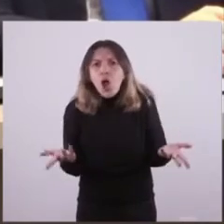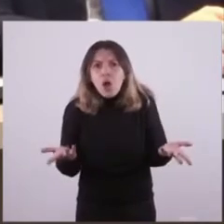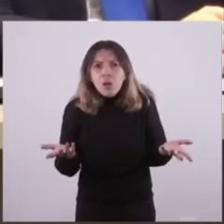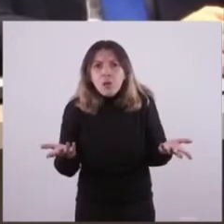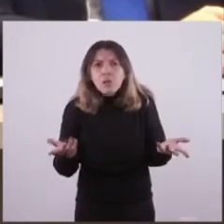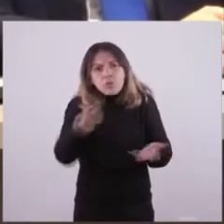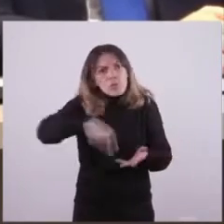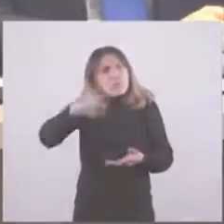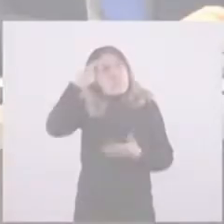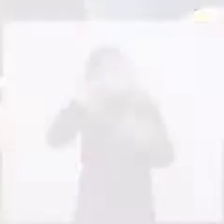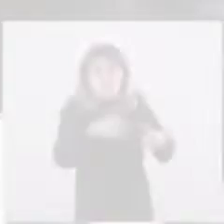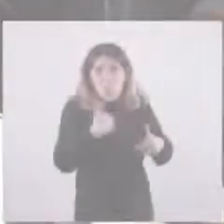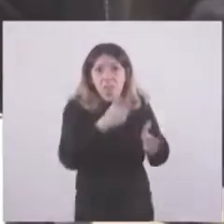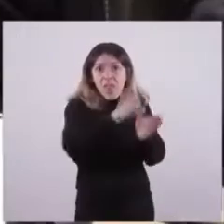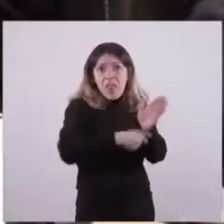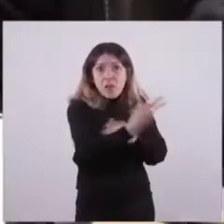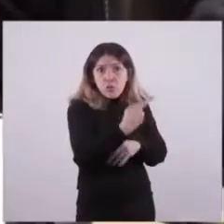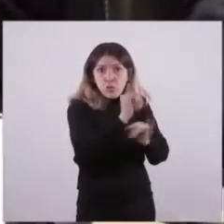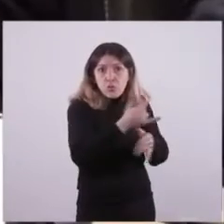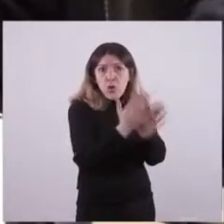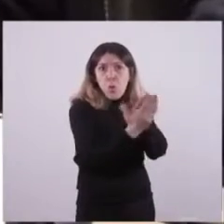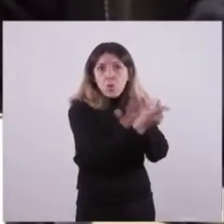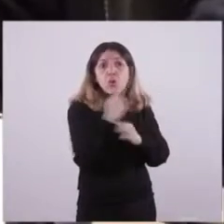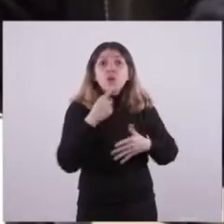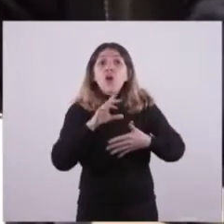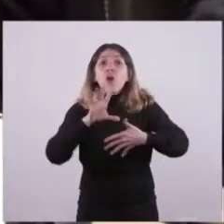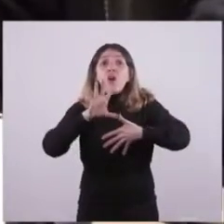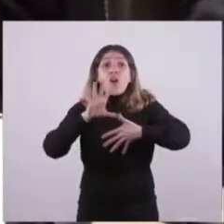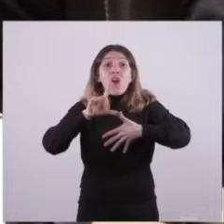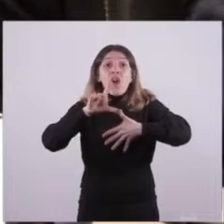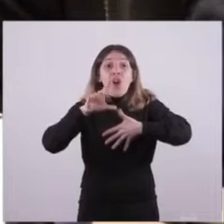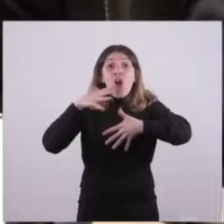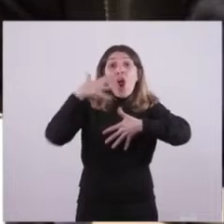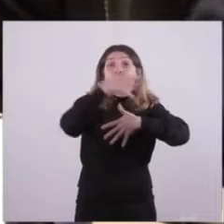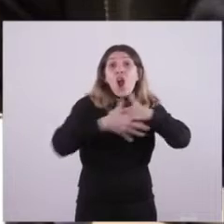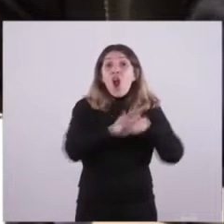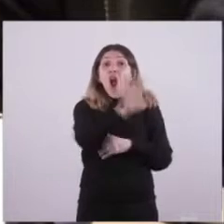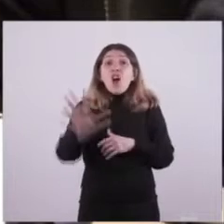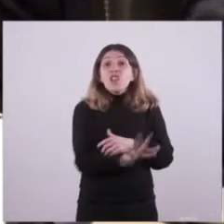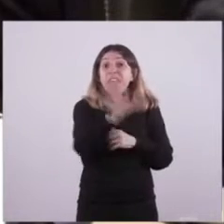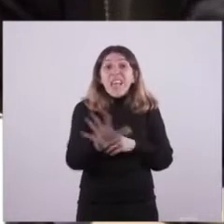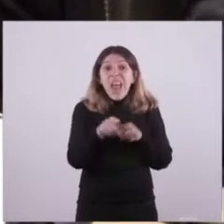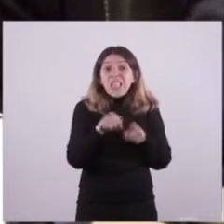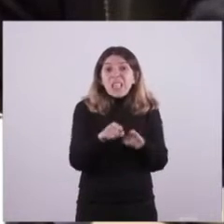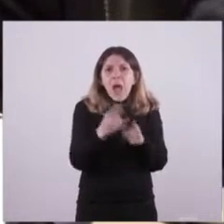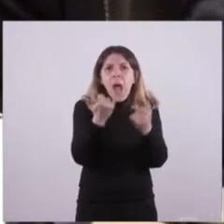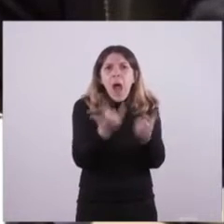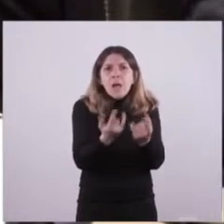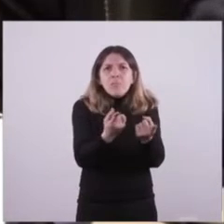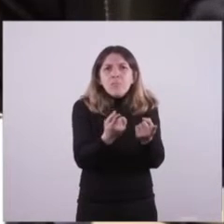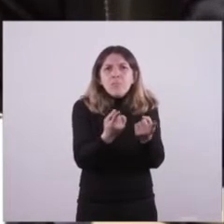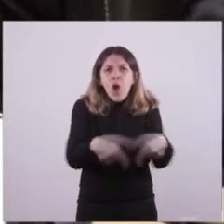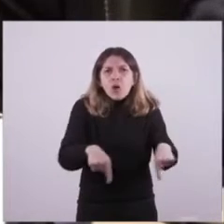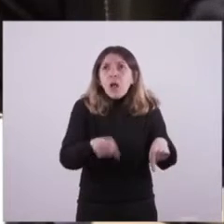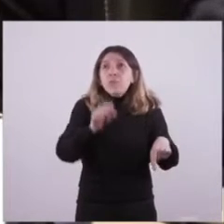¿No tenemos que ver cómo nos protegemos? Estamos en un continente que tiene lo que el mundo busca para el mañana.